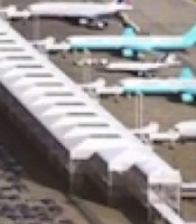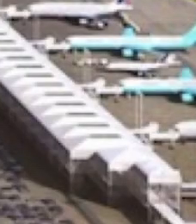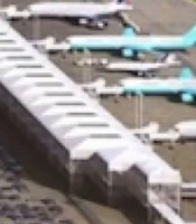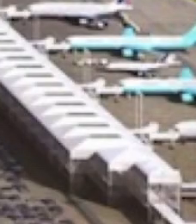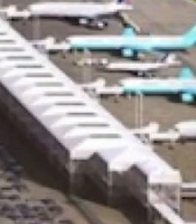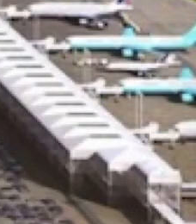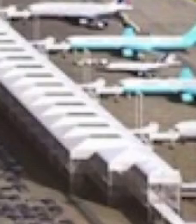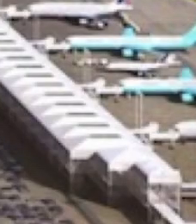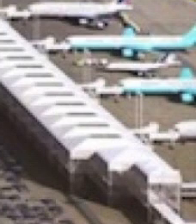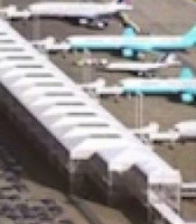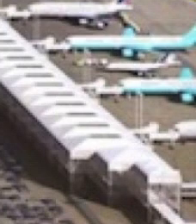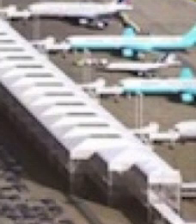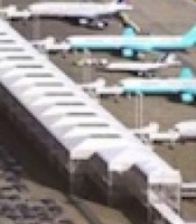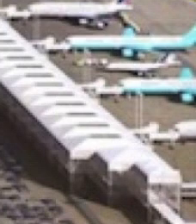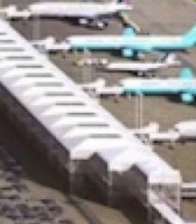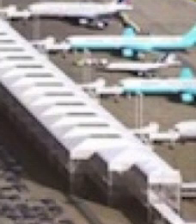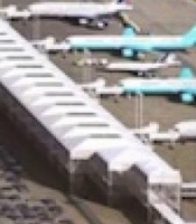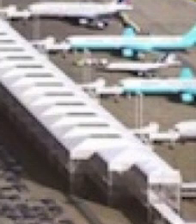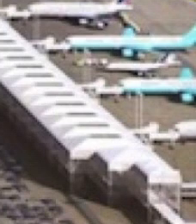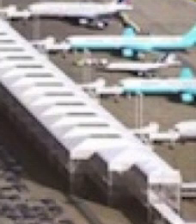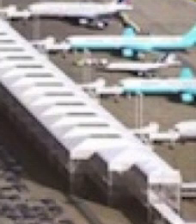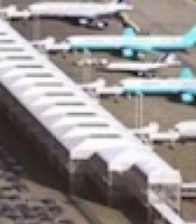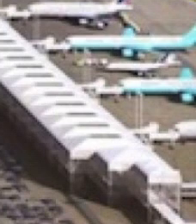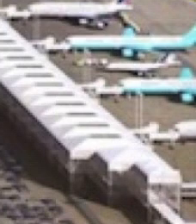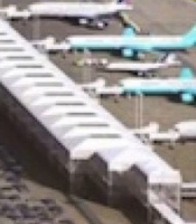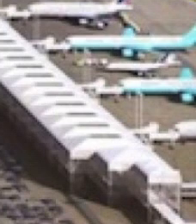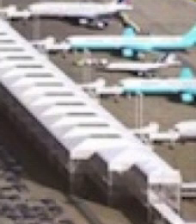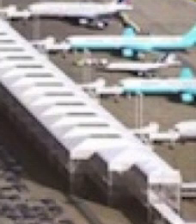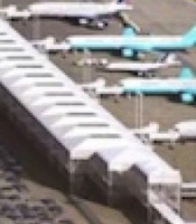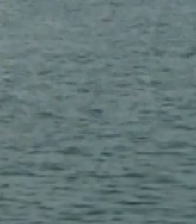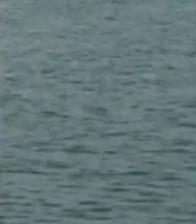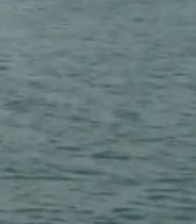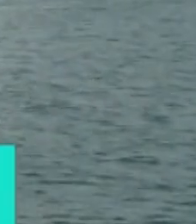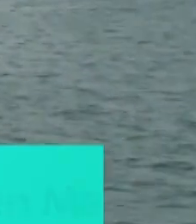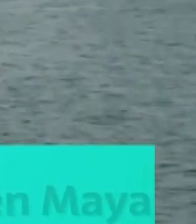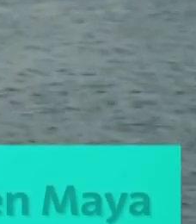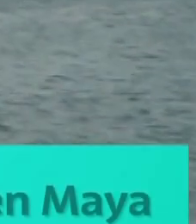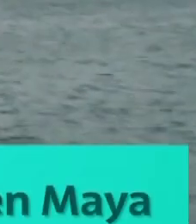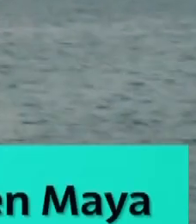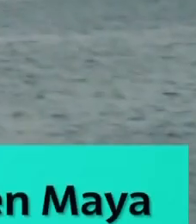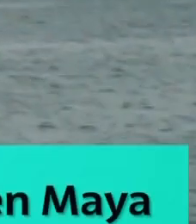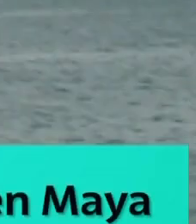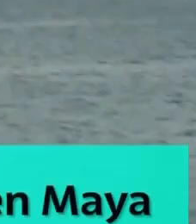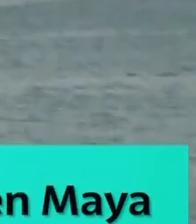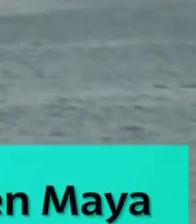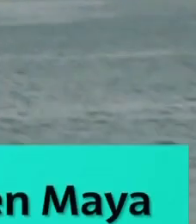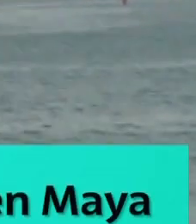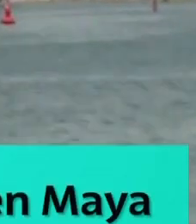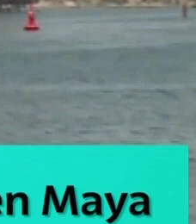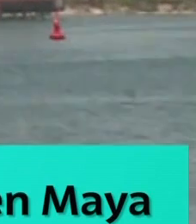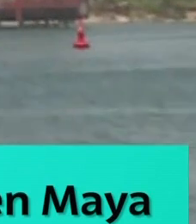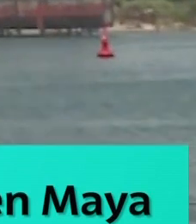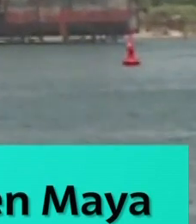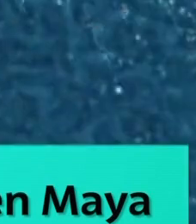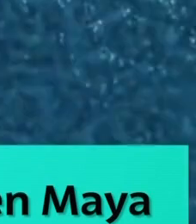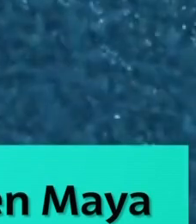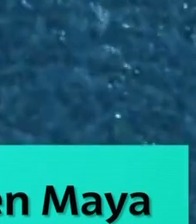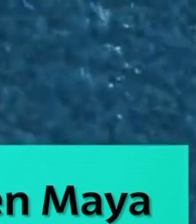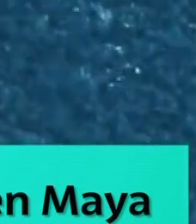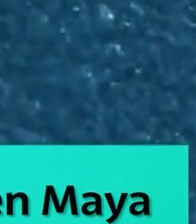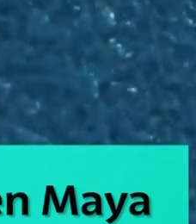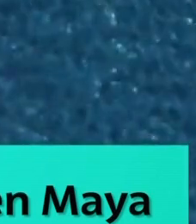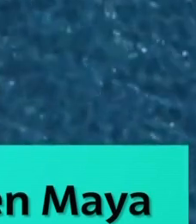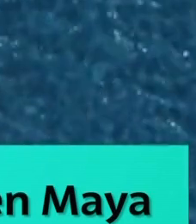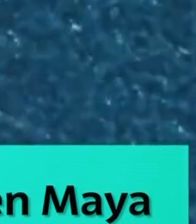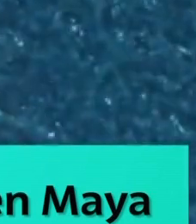se mantendrán los proyectos del aeropuerto de santa lucia la refinería de dos bocas y el tren maya ratifica el presidente andrés